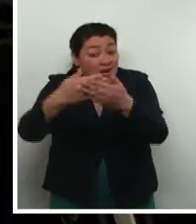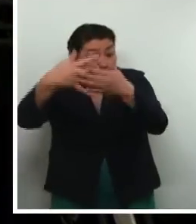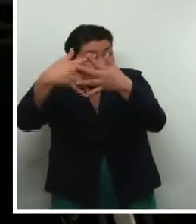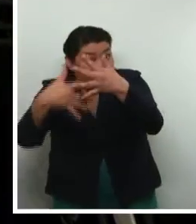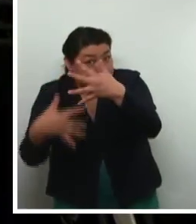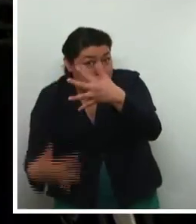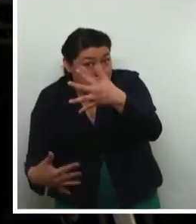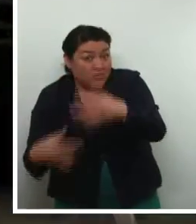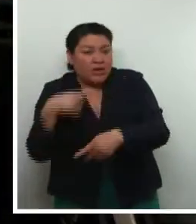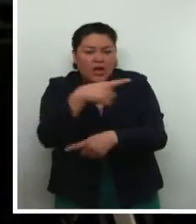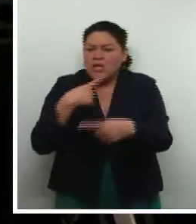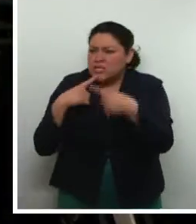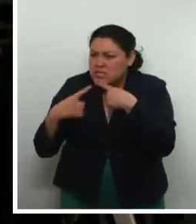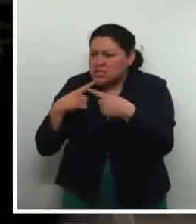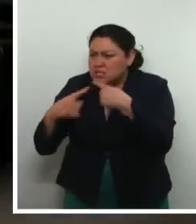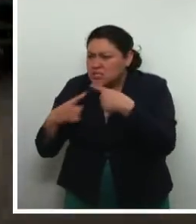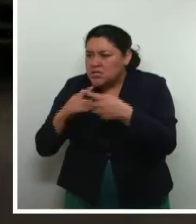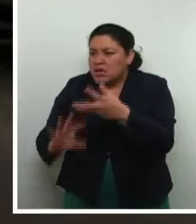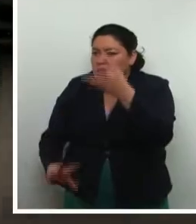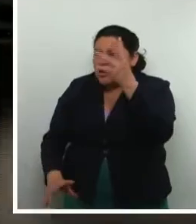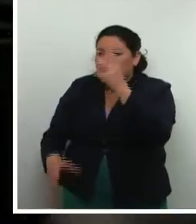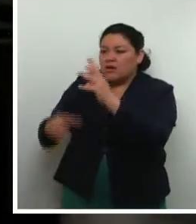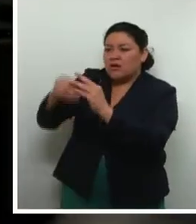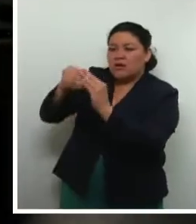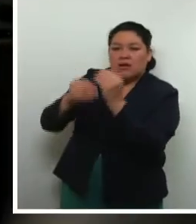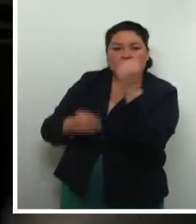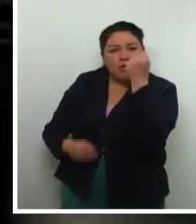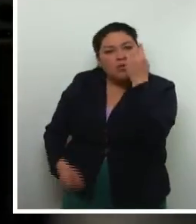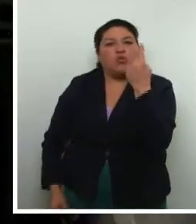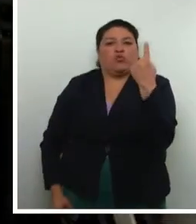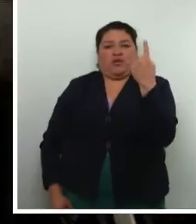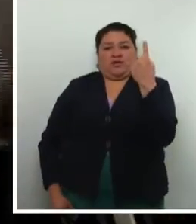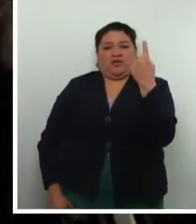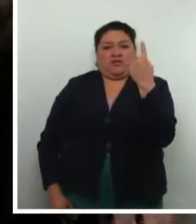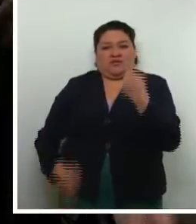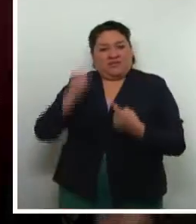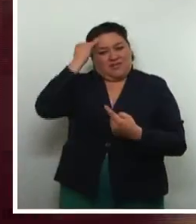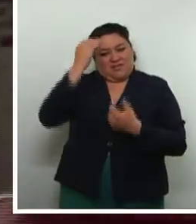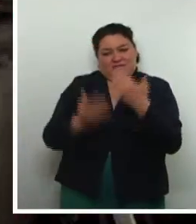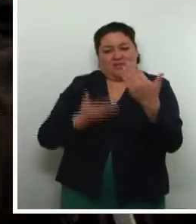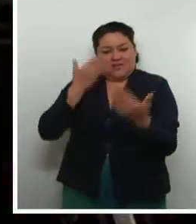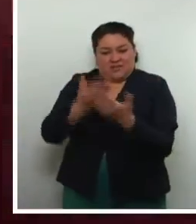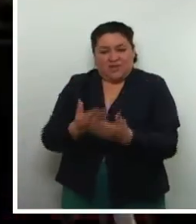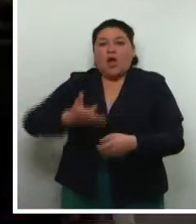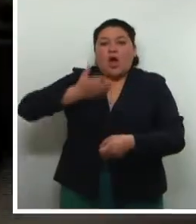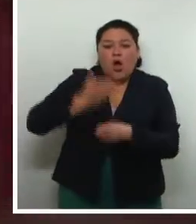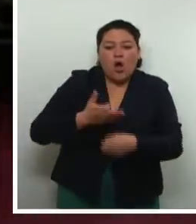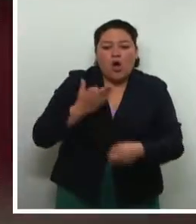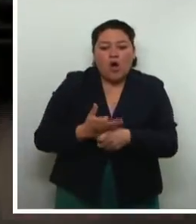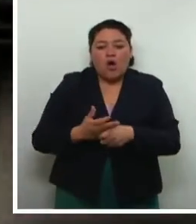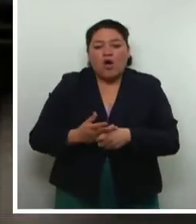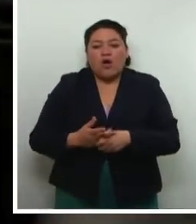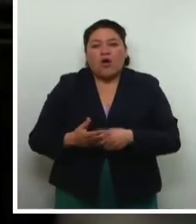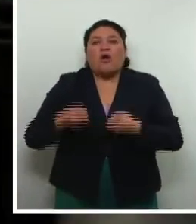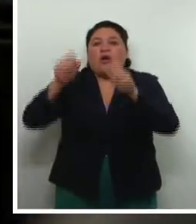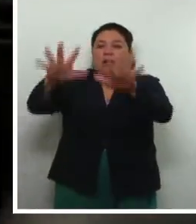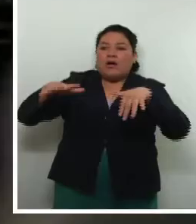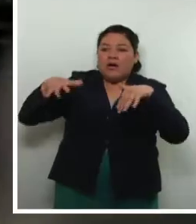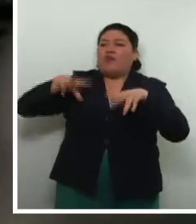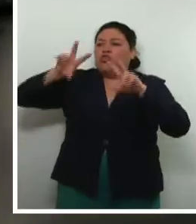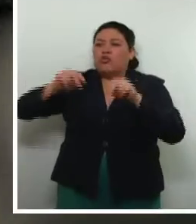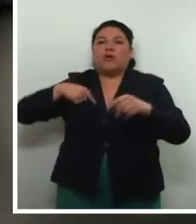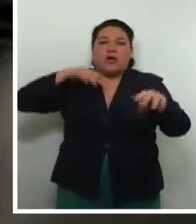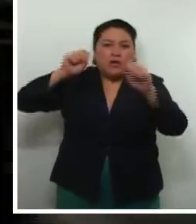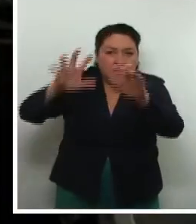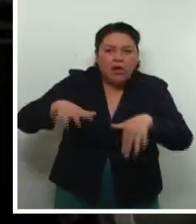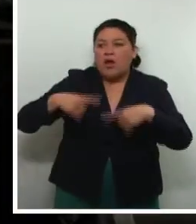reservas hacer una sola. ¿Cuál fue nuestro acuerdo? Evitemos que todo vaya al Pleno, como aquí se